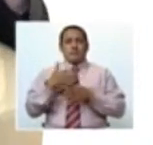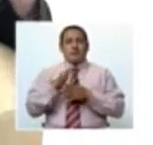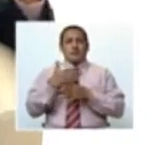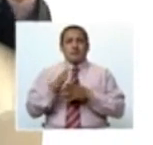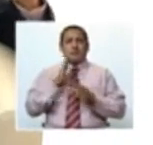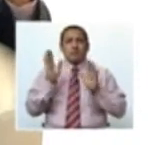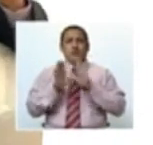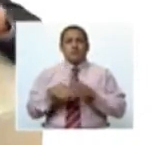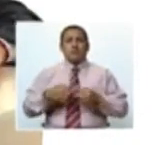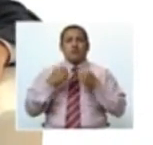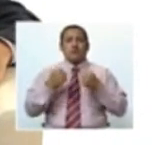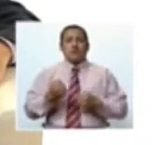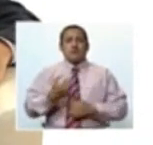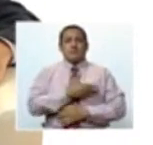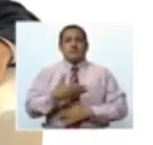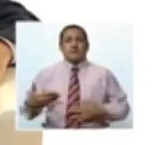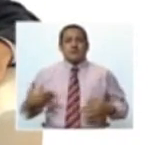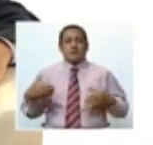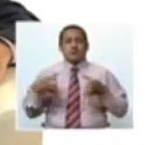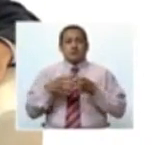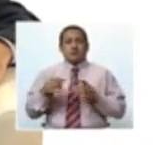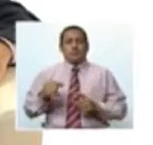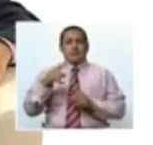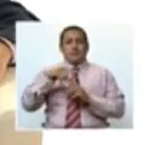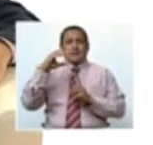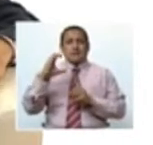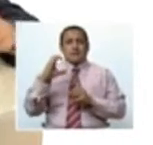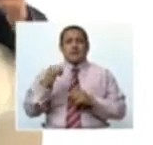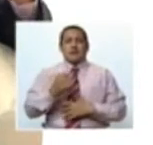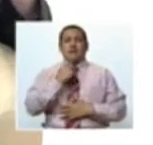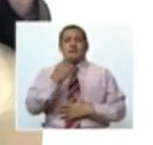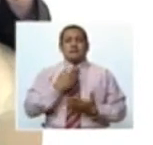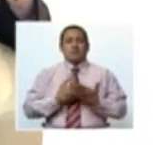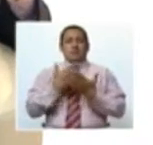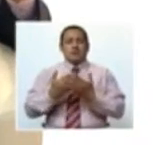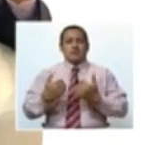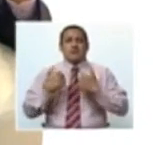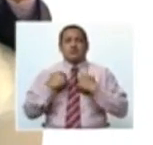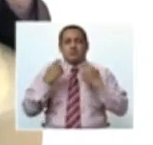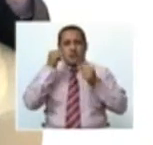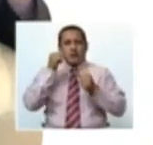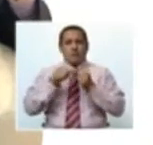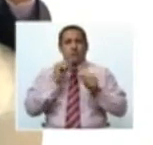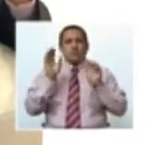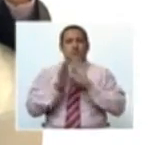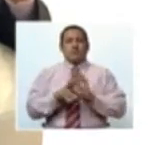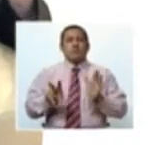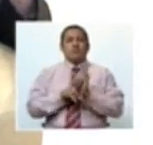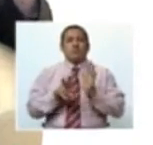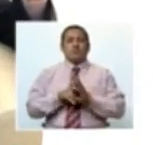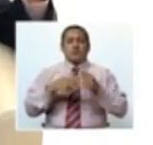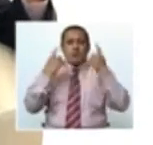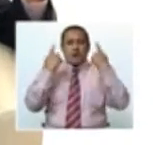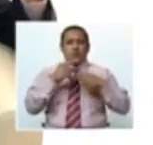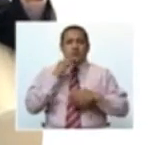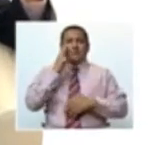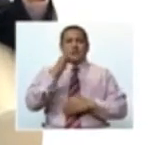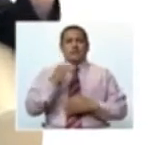en el que participaba la posición del presidente del Tribunal Constitucional tenía una condición que le llaman voto